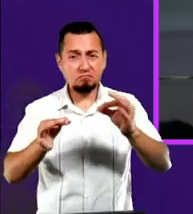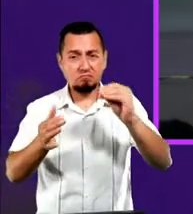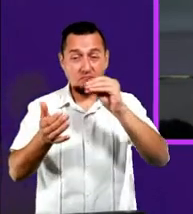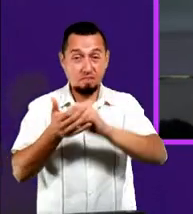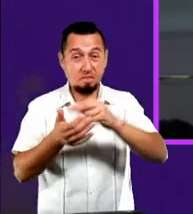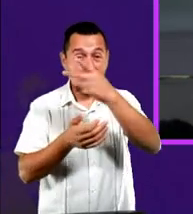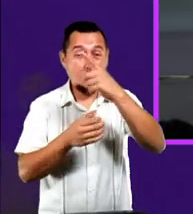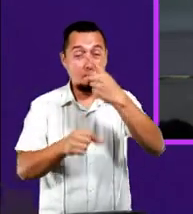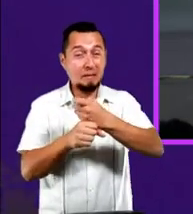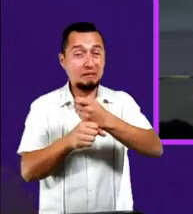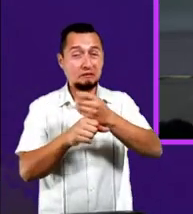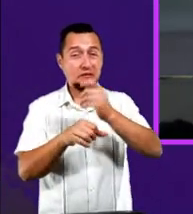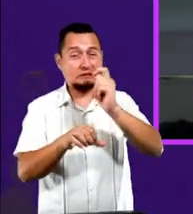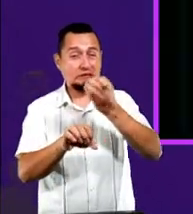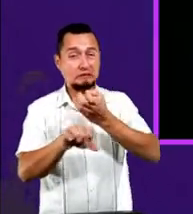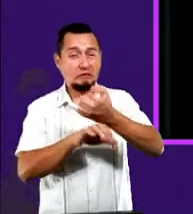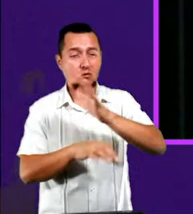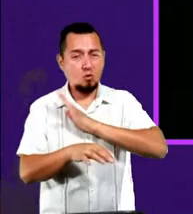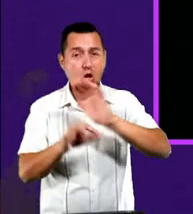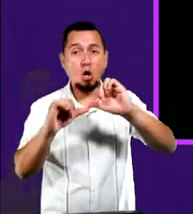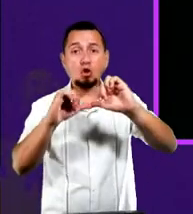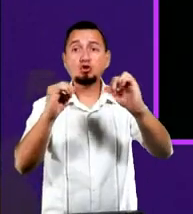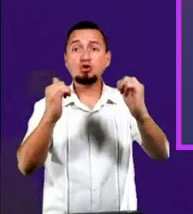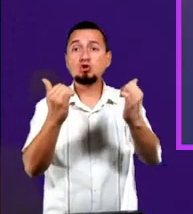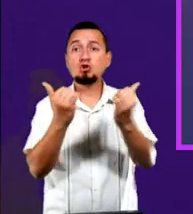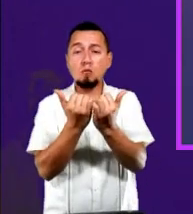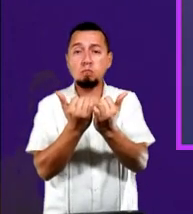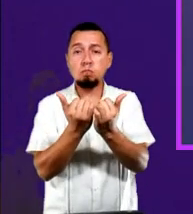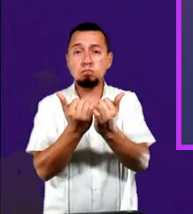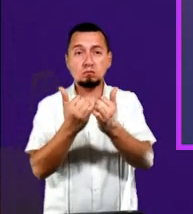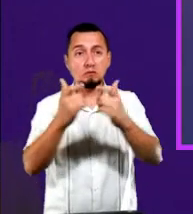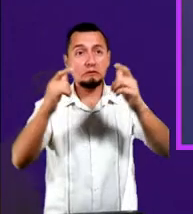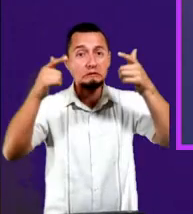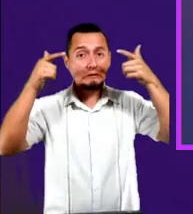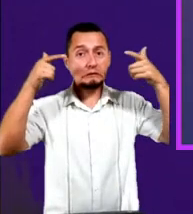asociación de charros, lo que es la charrería.